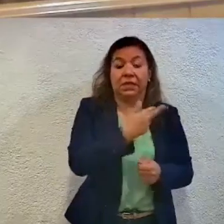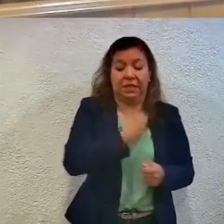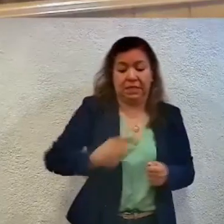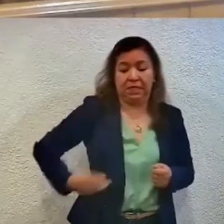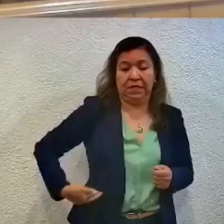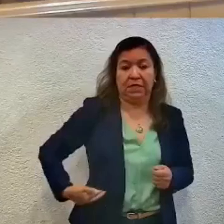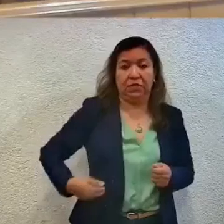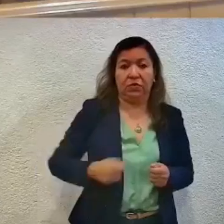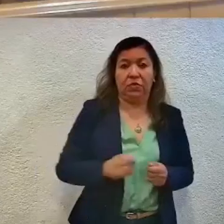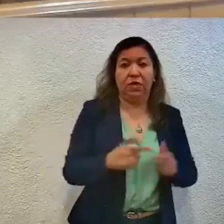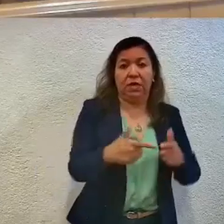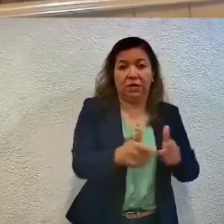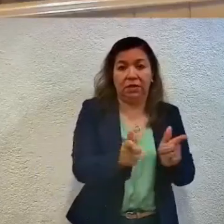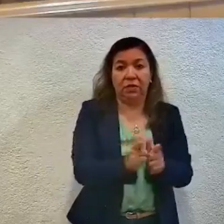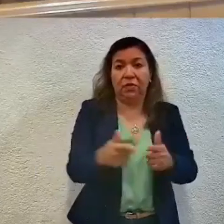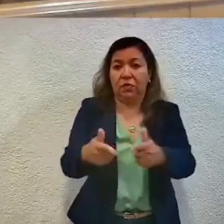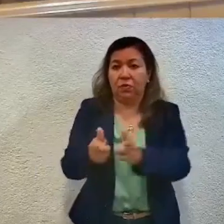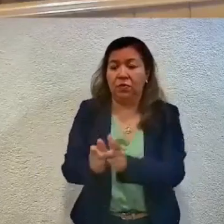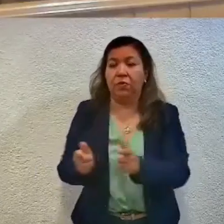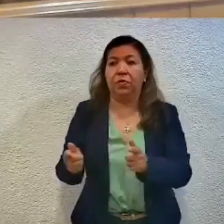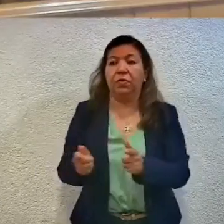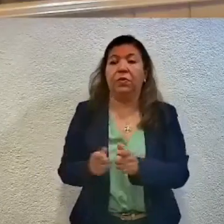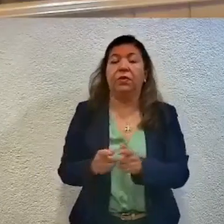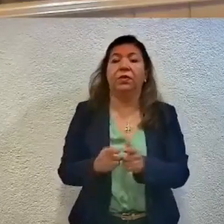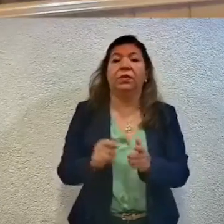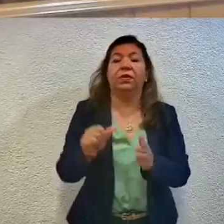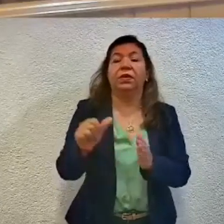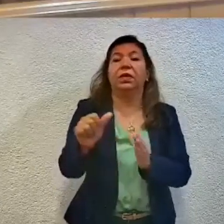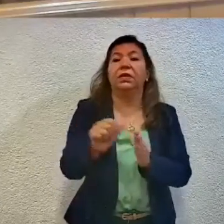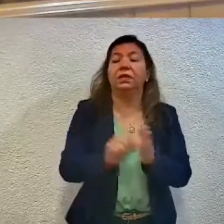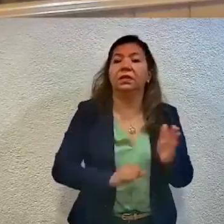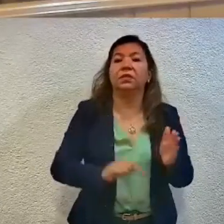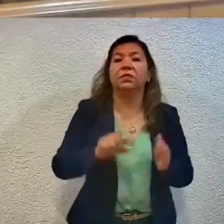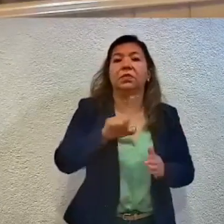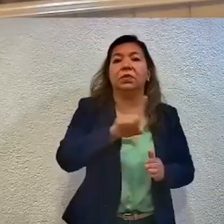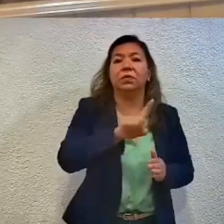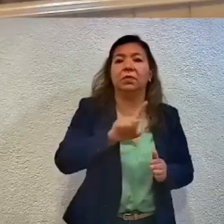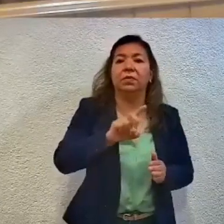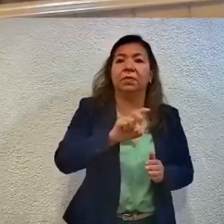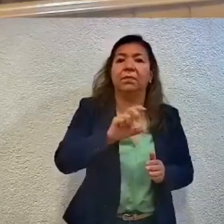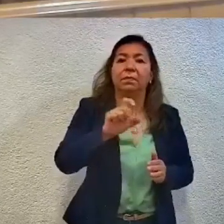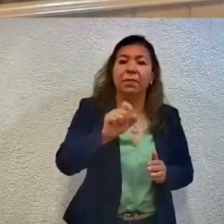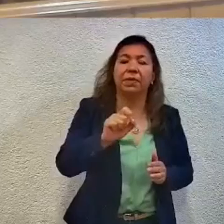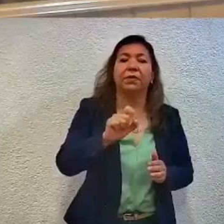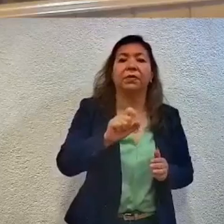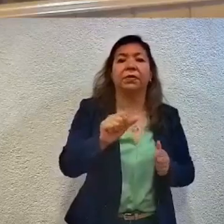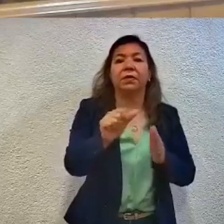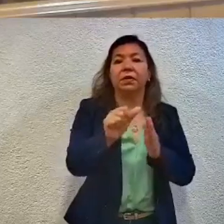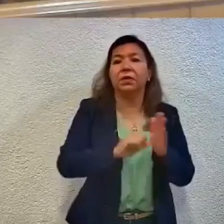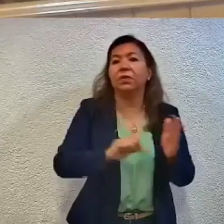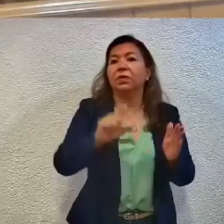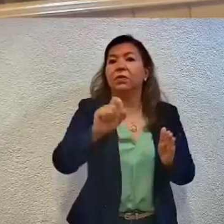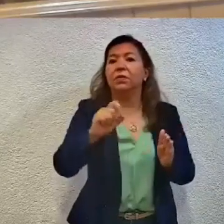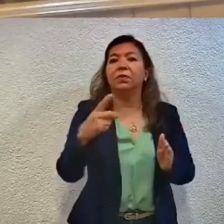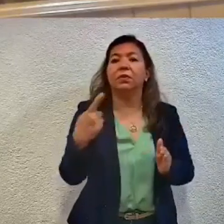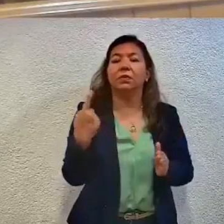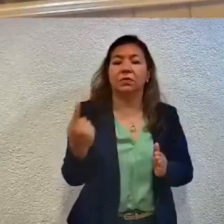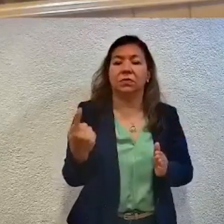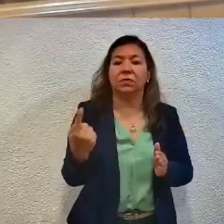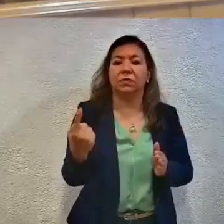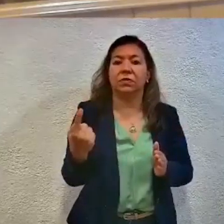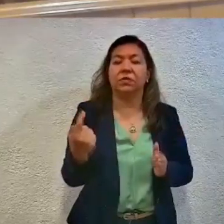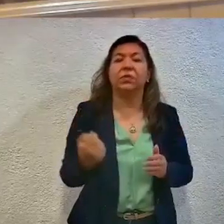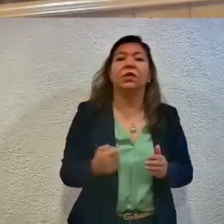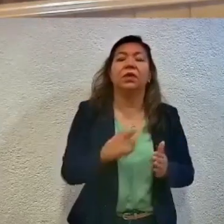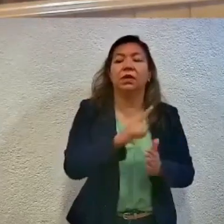la distribución de las regidurías en términos de los artículos 20 y 21 de la ley electoral, pero el